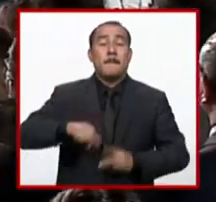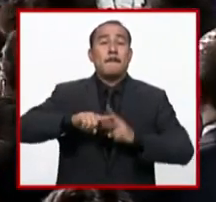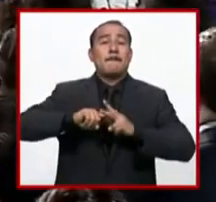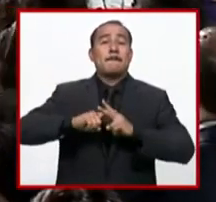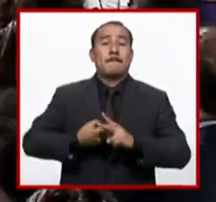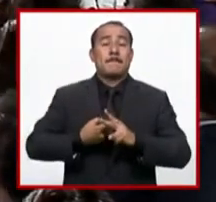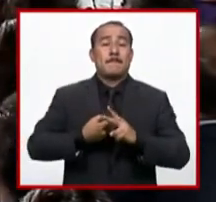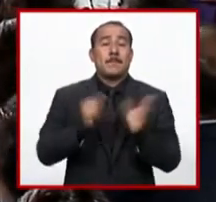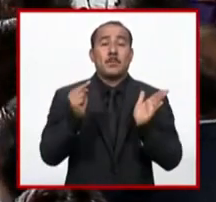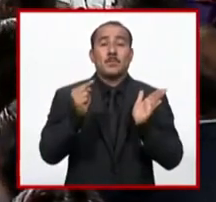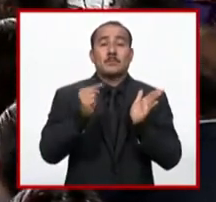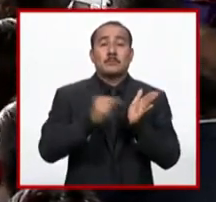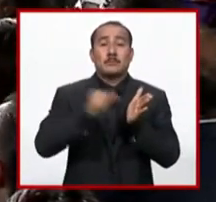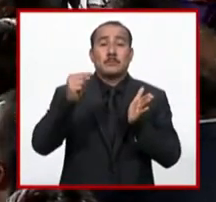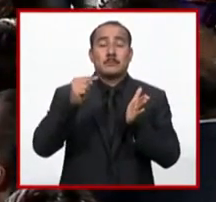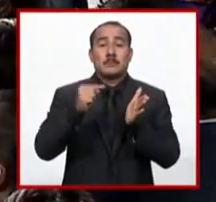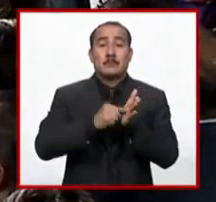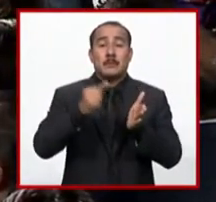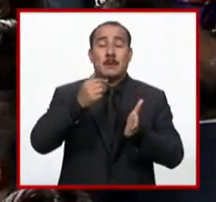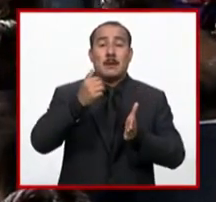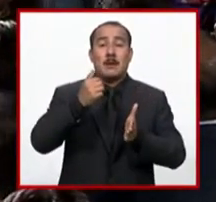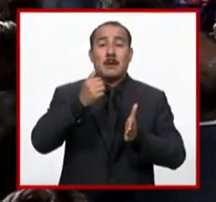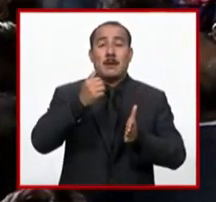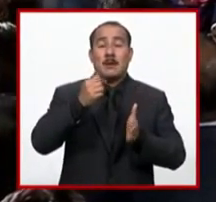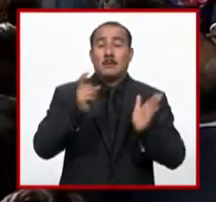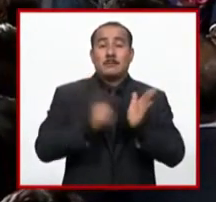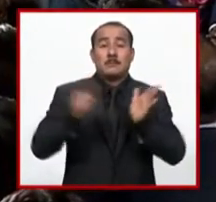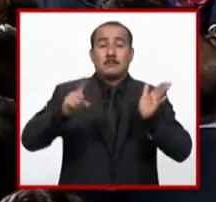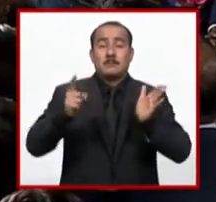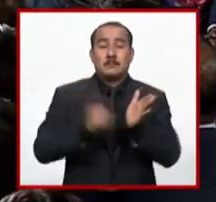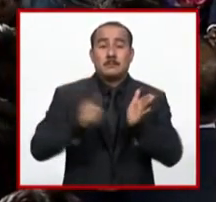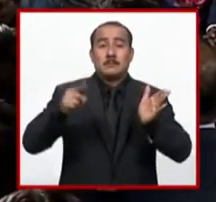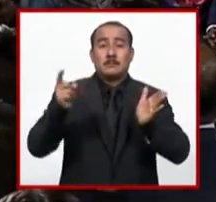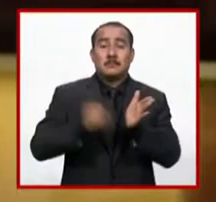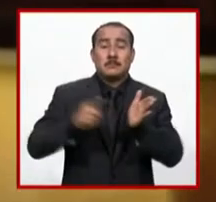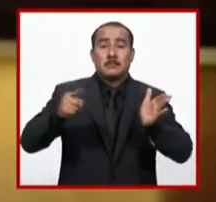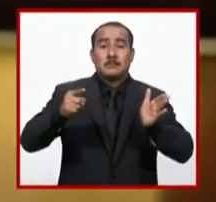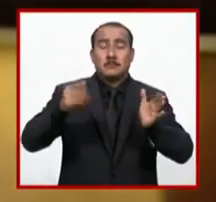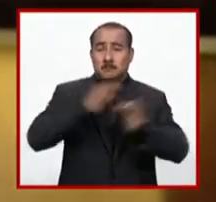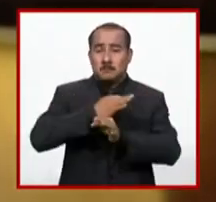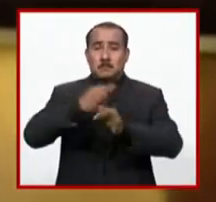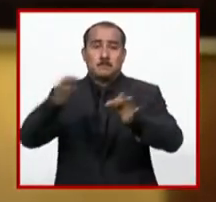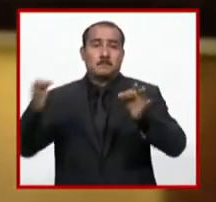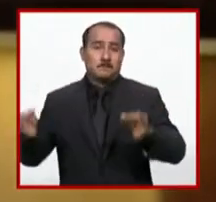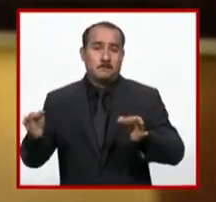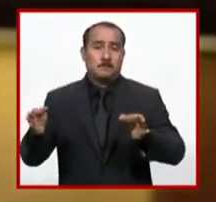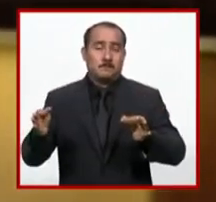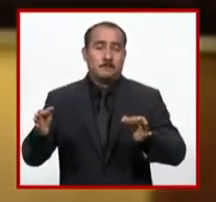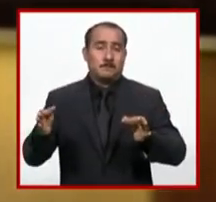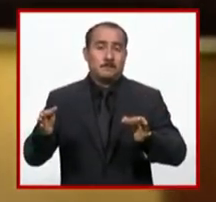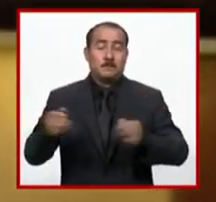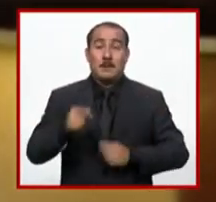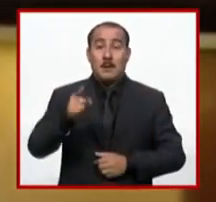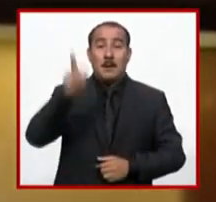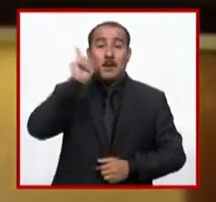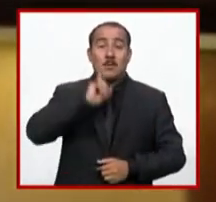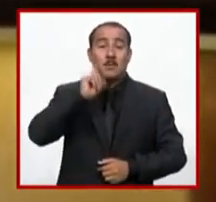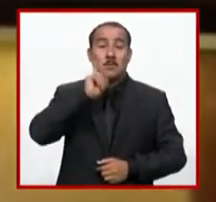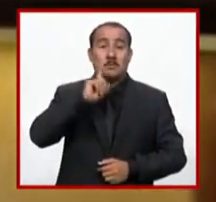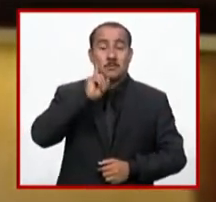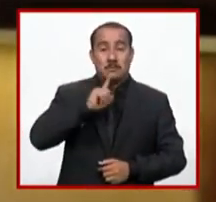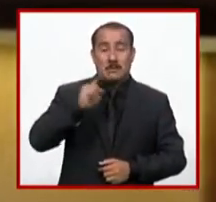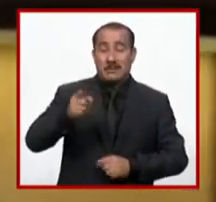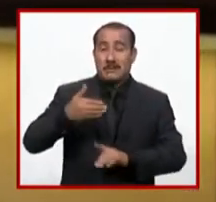es un botón de auxilio que estará en todas las zonas urbanas y le vamos a entregar a aquellas mujeres que ya han